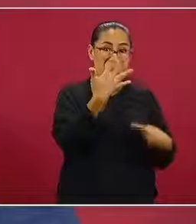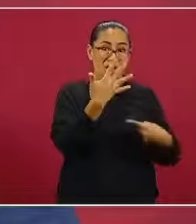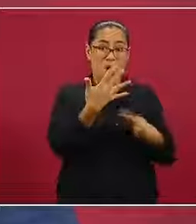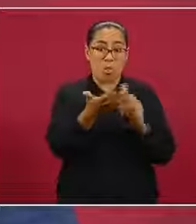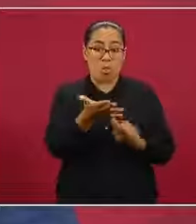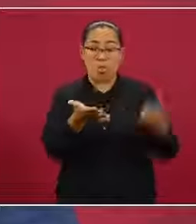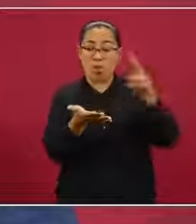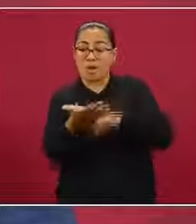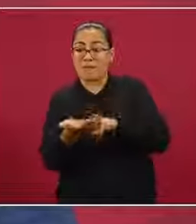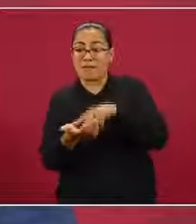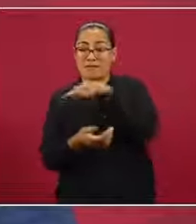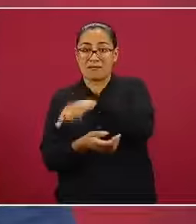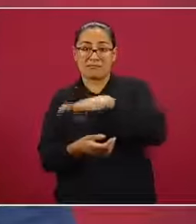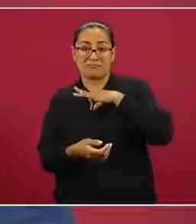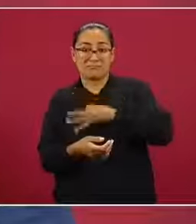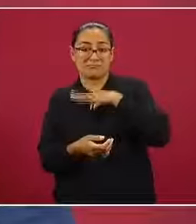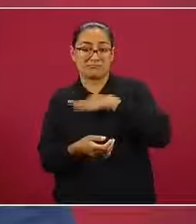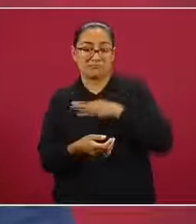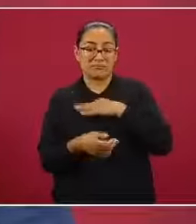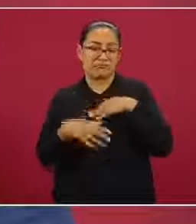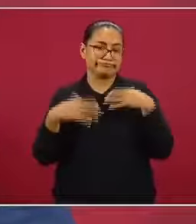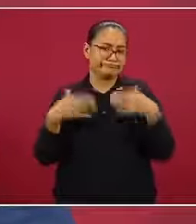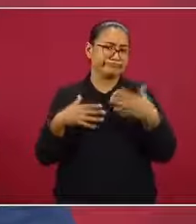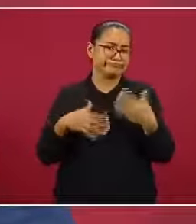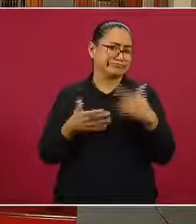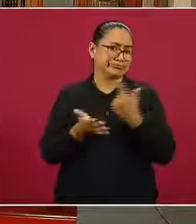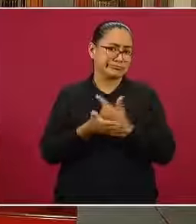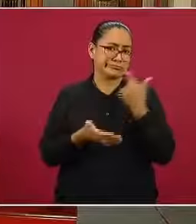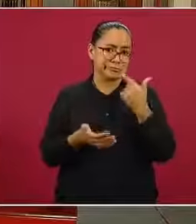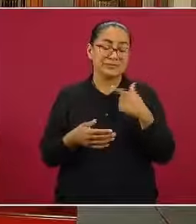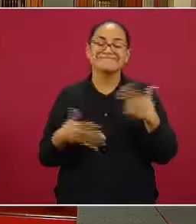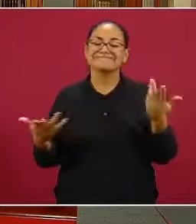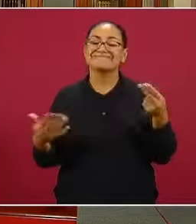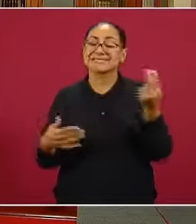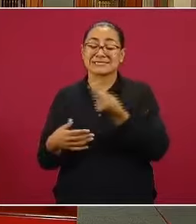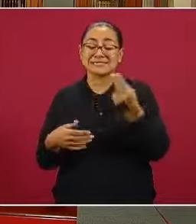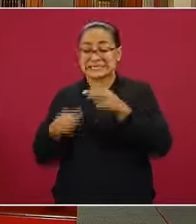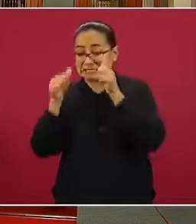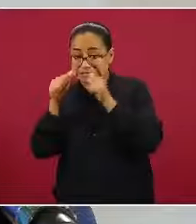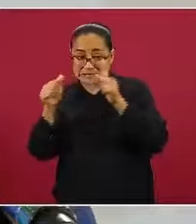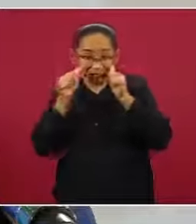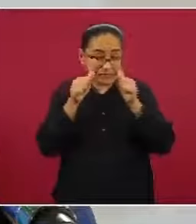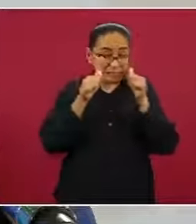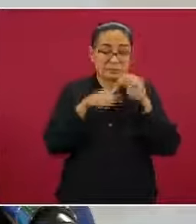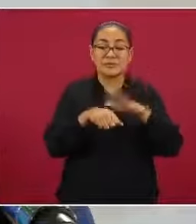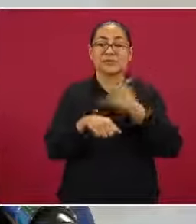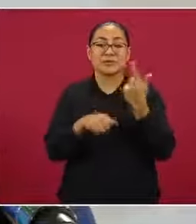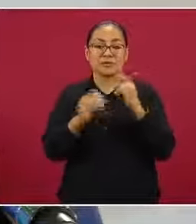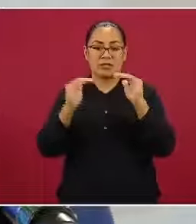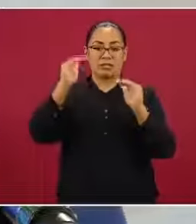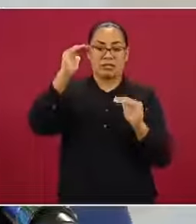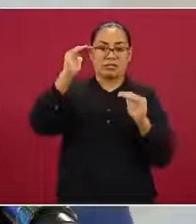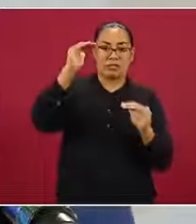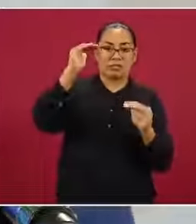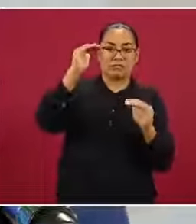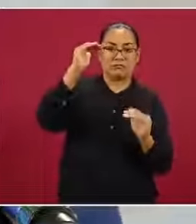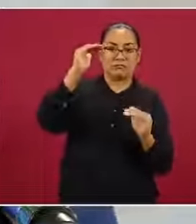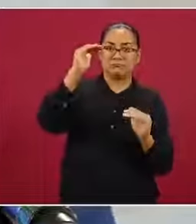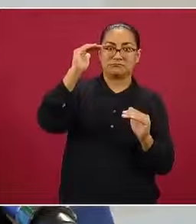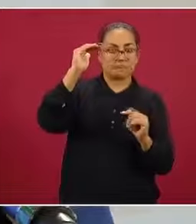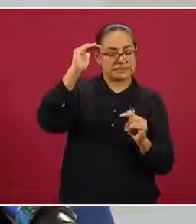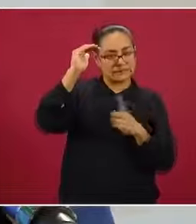el hecho de que existan unas brechas importantes en su atención y en su prevención pueden tener y están teniendo